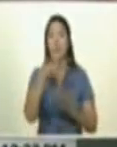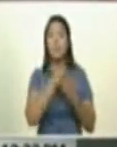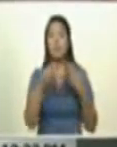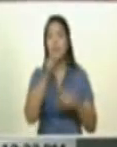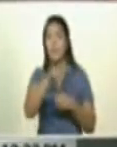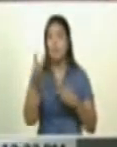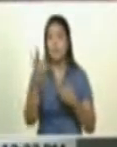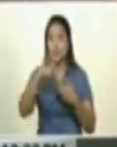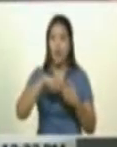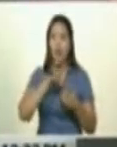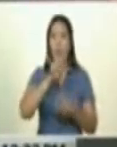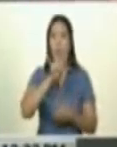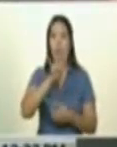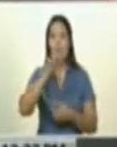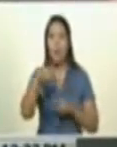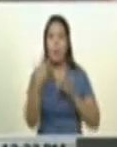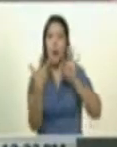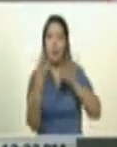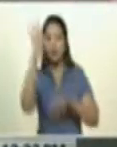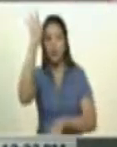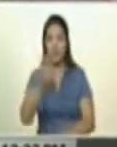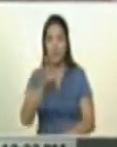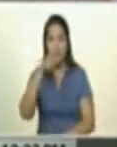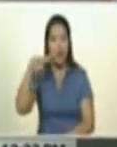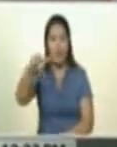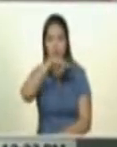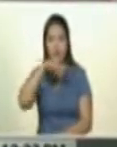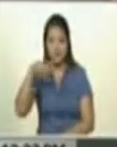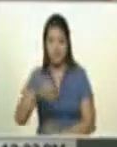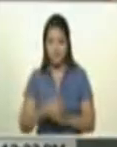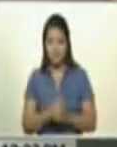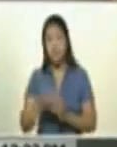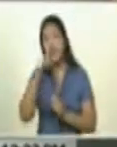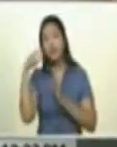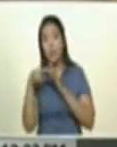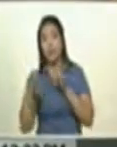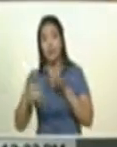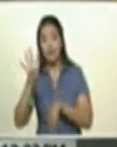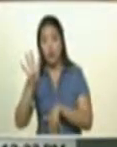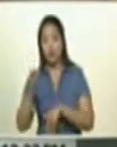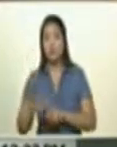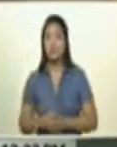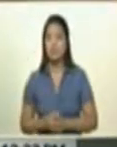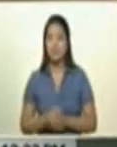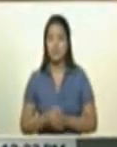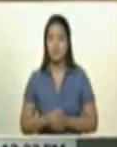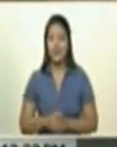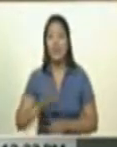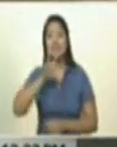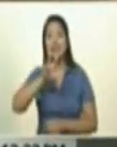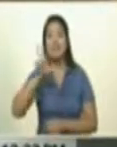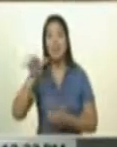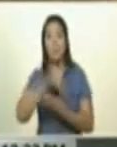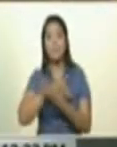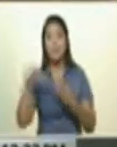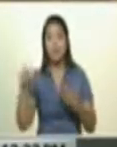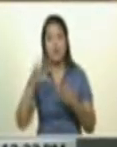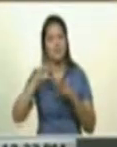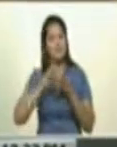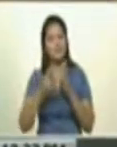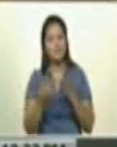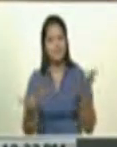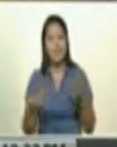suscriptores, es decir, 4.8% de la población nacional. En 2014 la cifra alcanzada fue de 32 millones, lo que se traduce